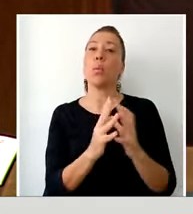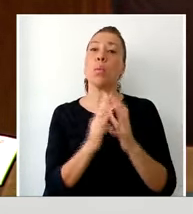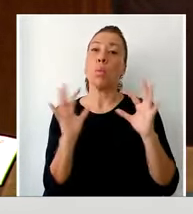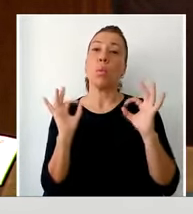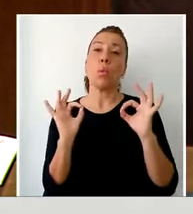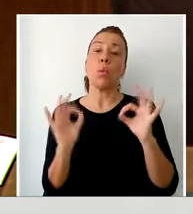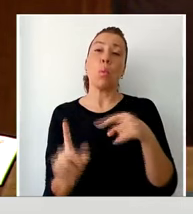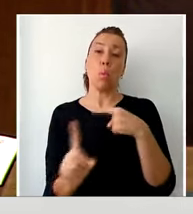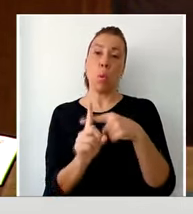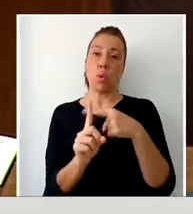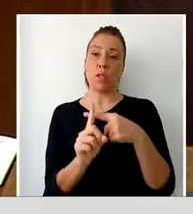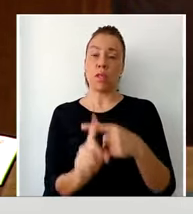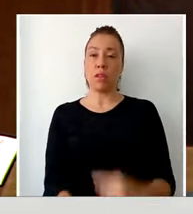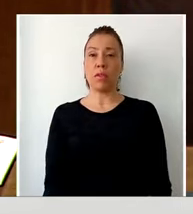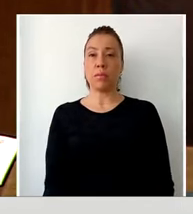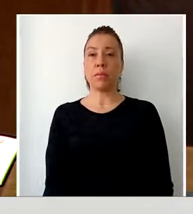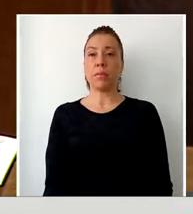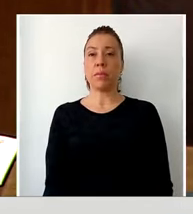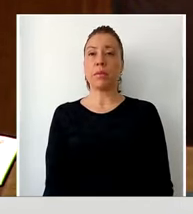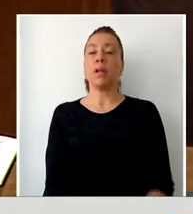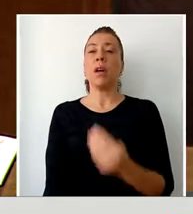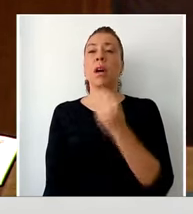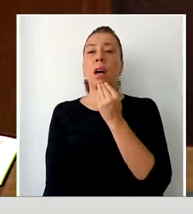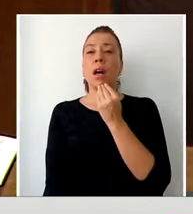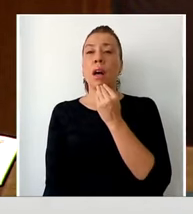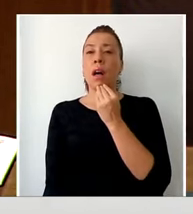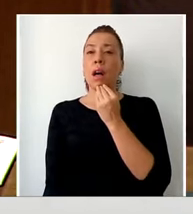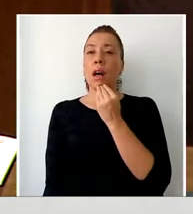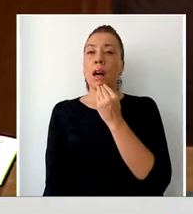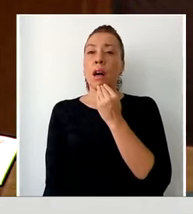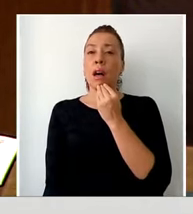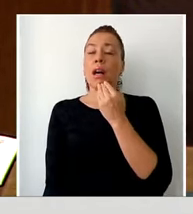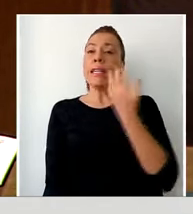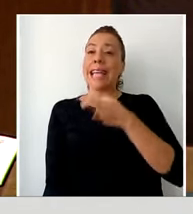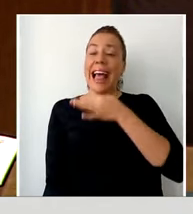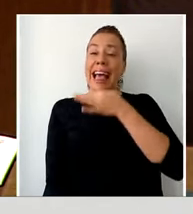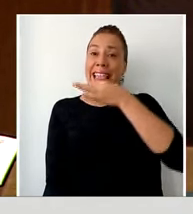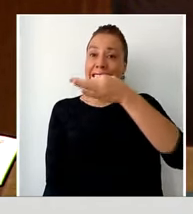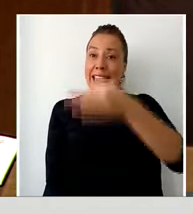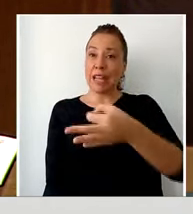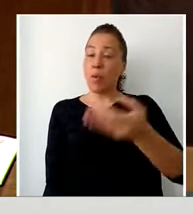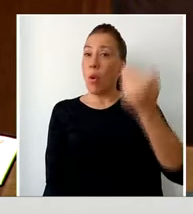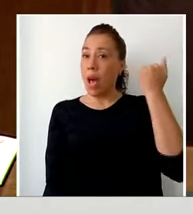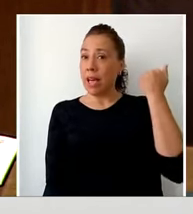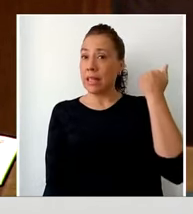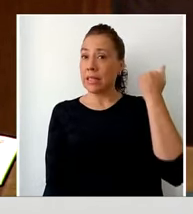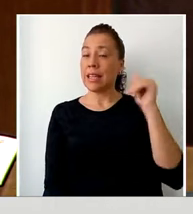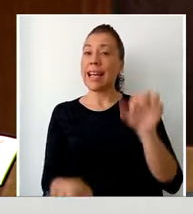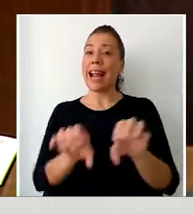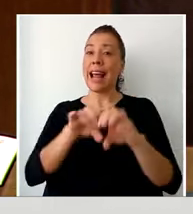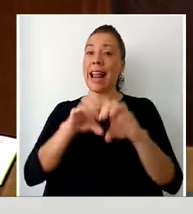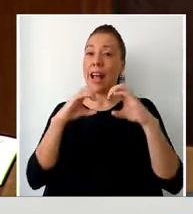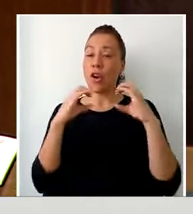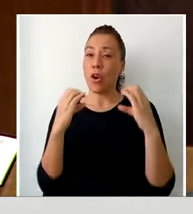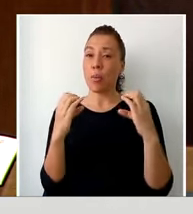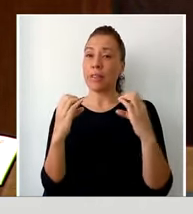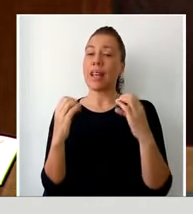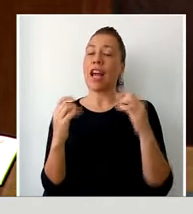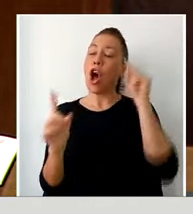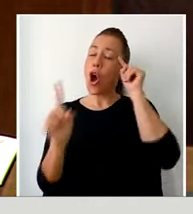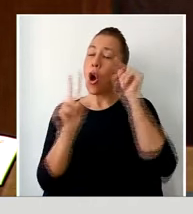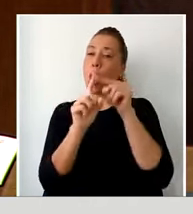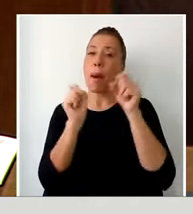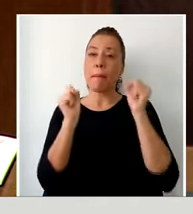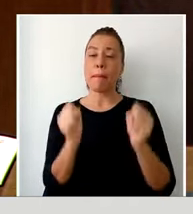y efectivamente también hemos señalado respecto de esta corporación que con la finalidad de poder tener